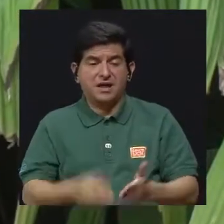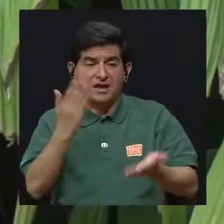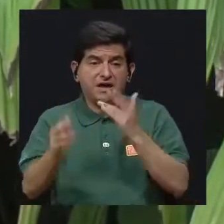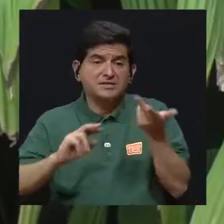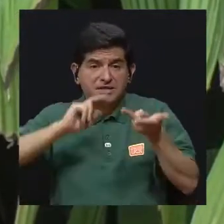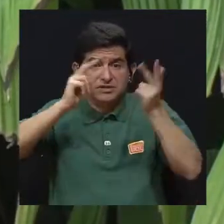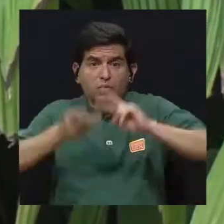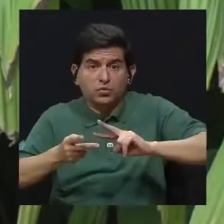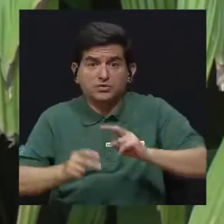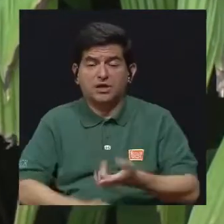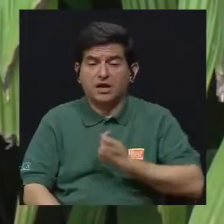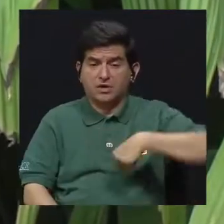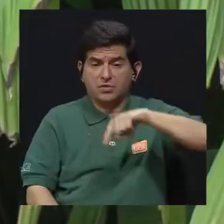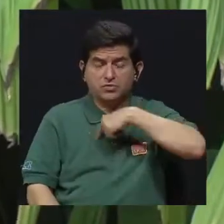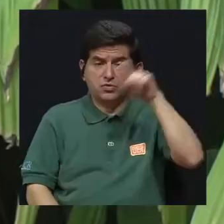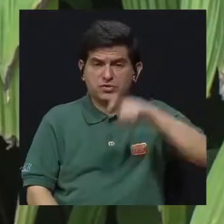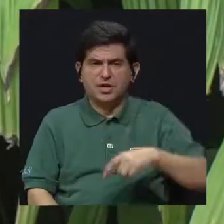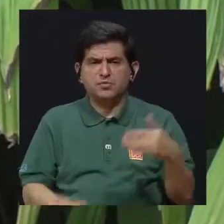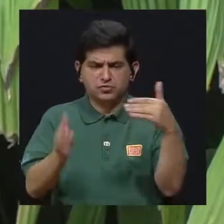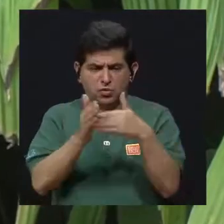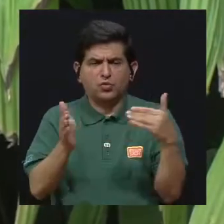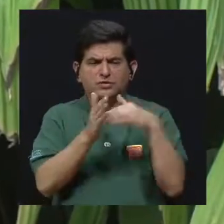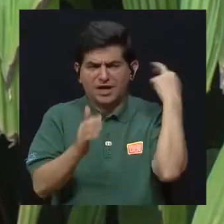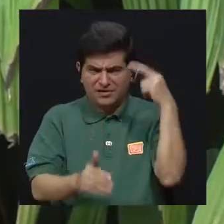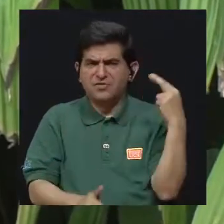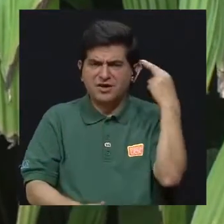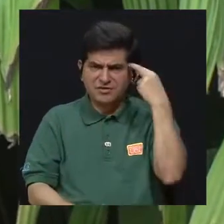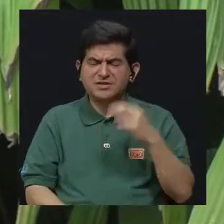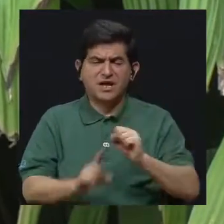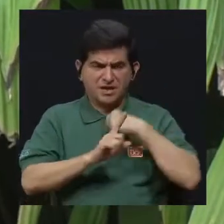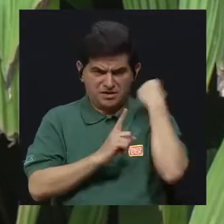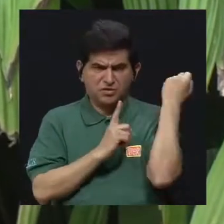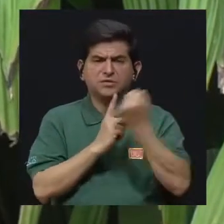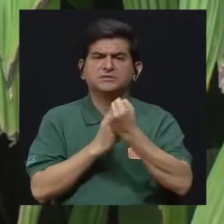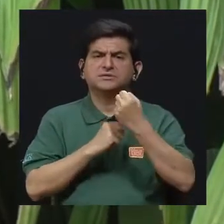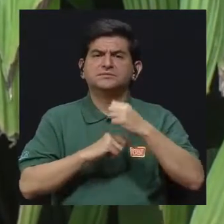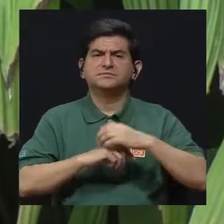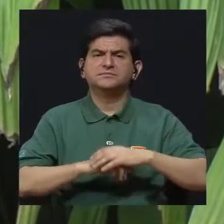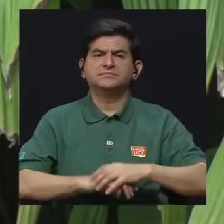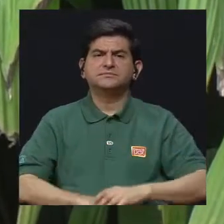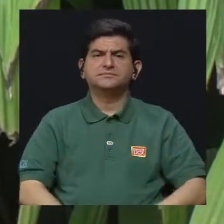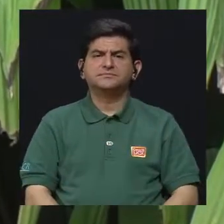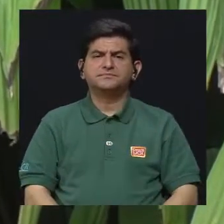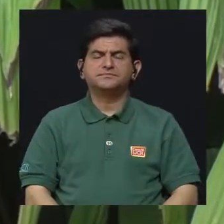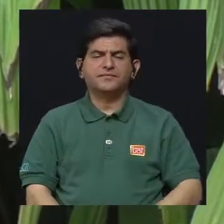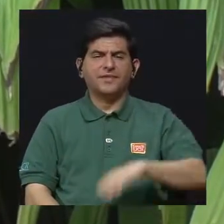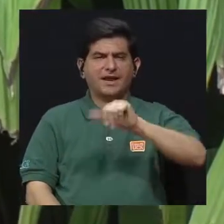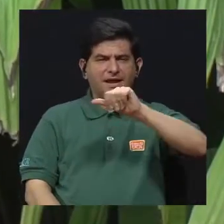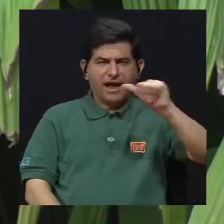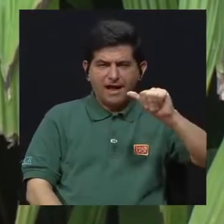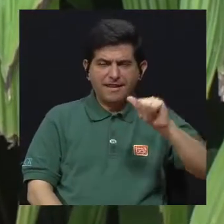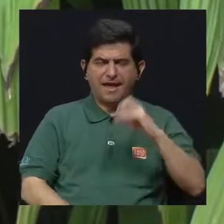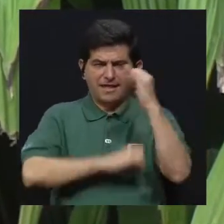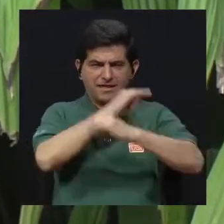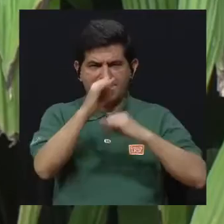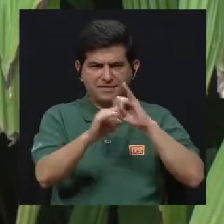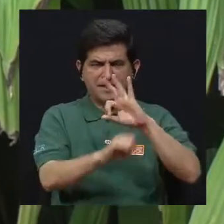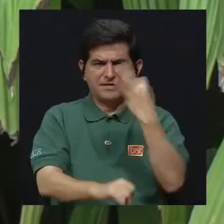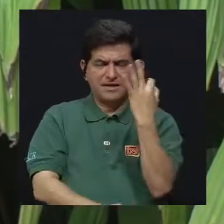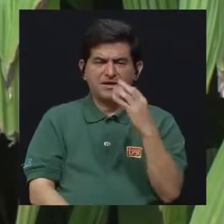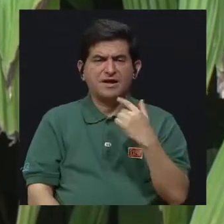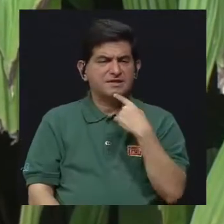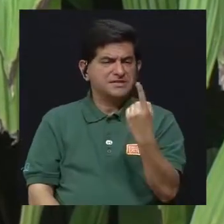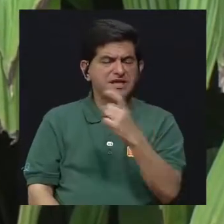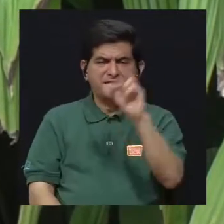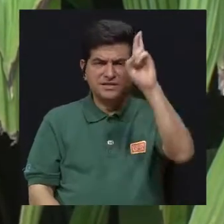más bien todo lo contrario, deberíamos de retomar y reflexionar sobre estos asuntos. Alan, a nivel internacional se